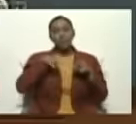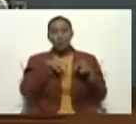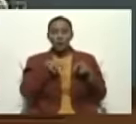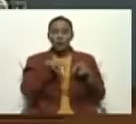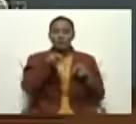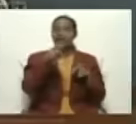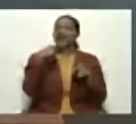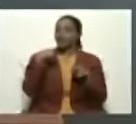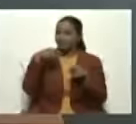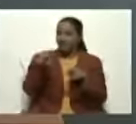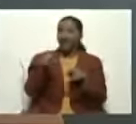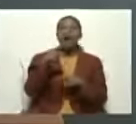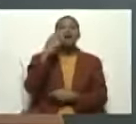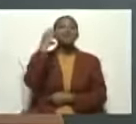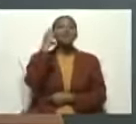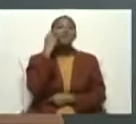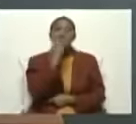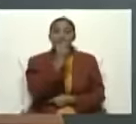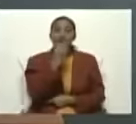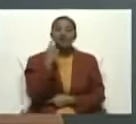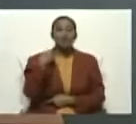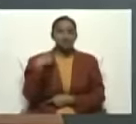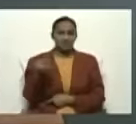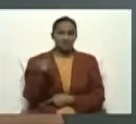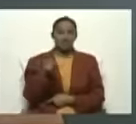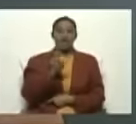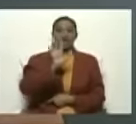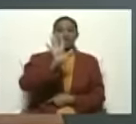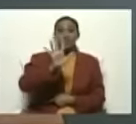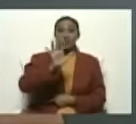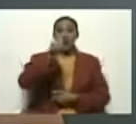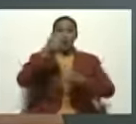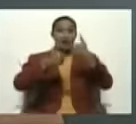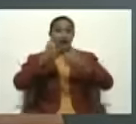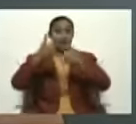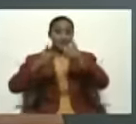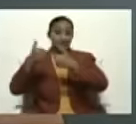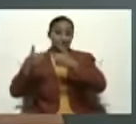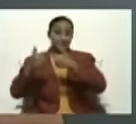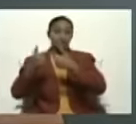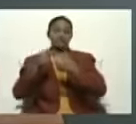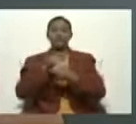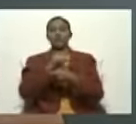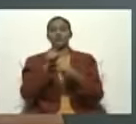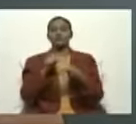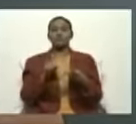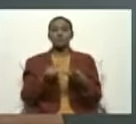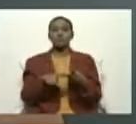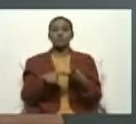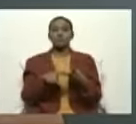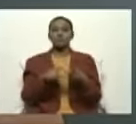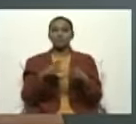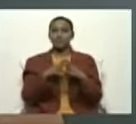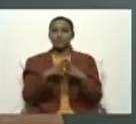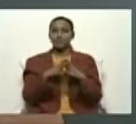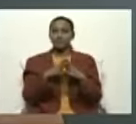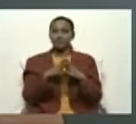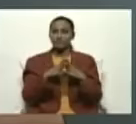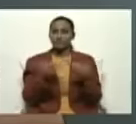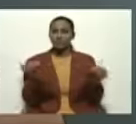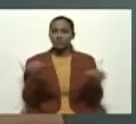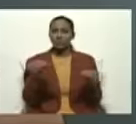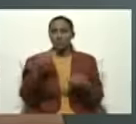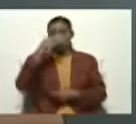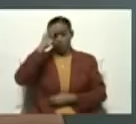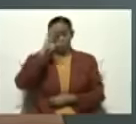ahí está Fidel. En nuestros 5 candidatos vacunales y 3 vacunas, de las cuales todos estamos, bueno, todos los cubanos